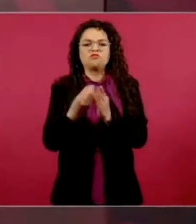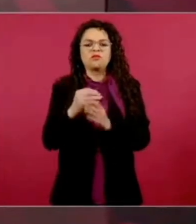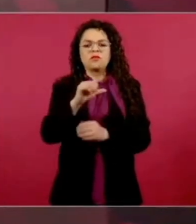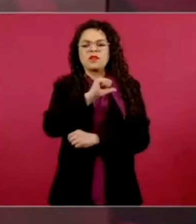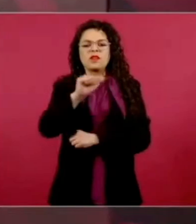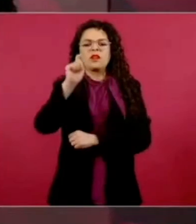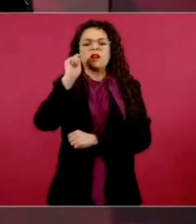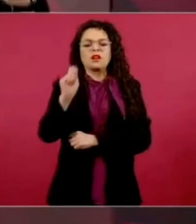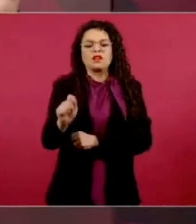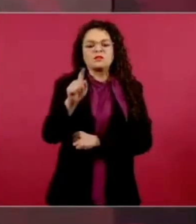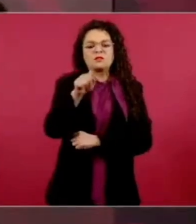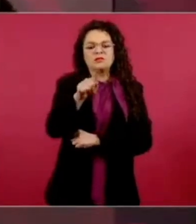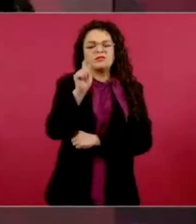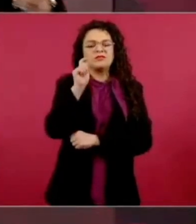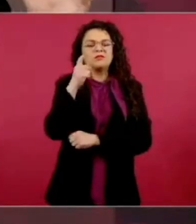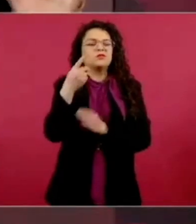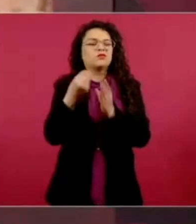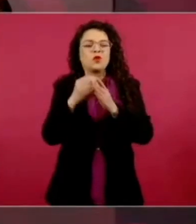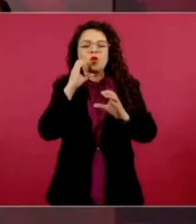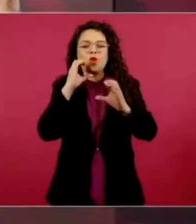hicieron todo un escándalo